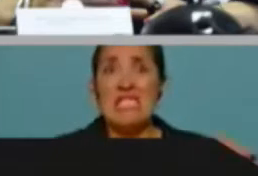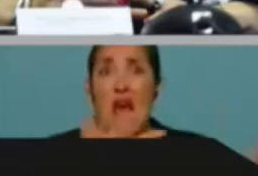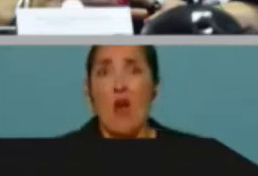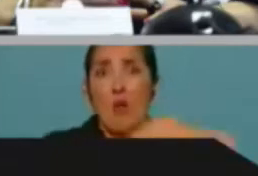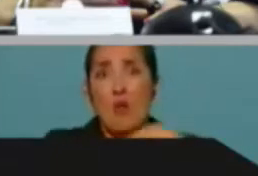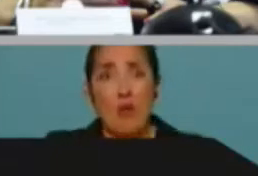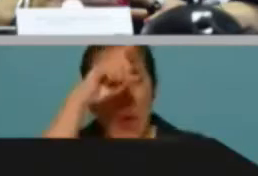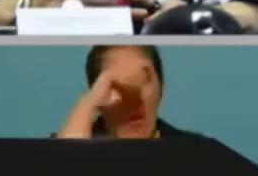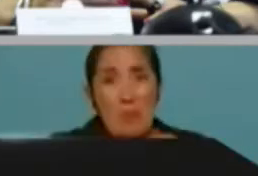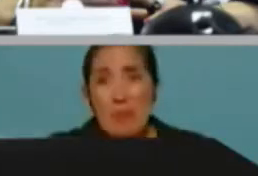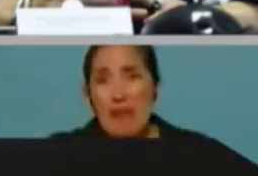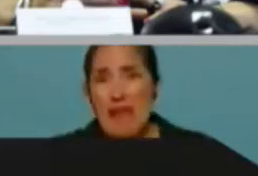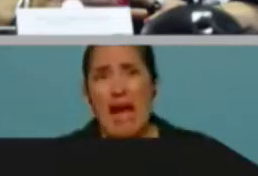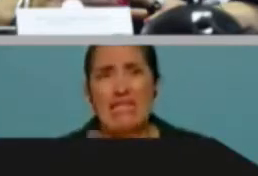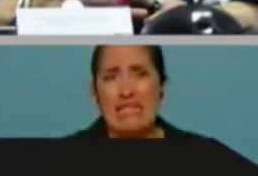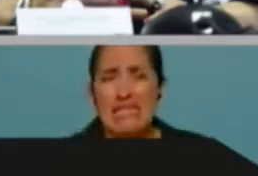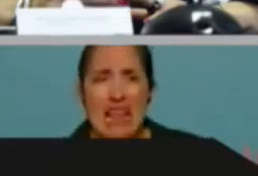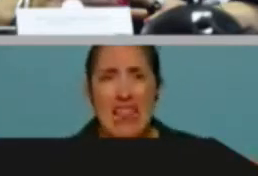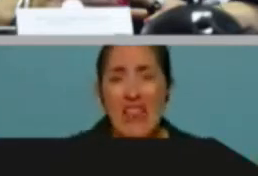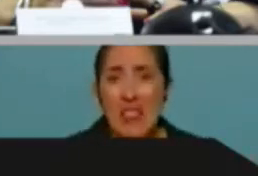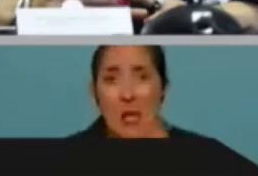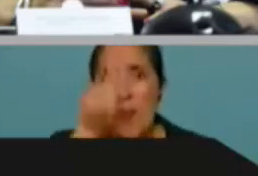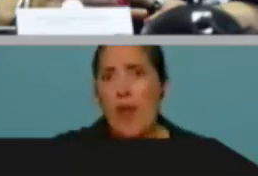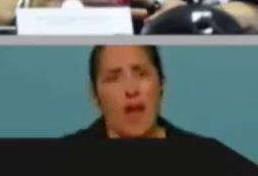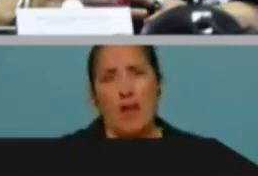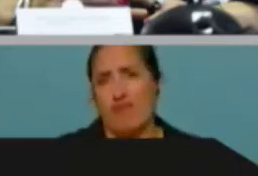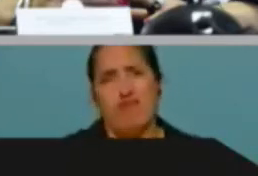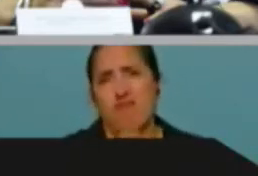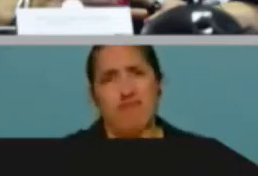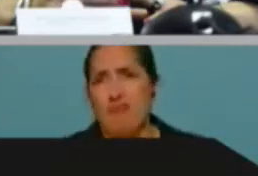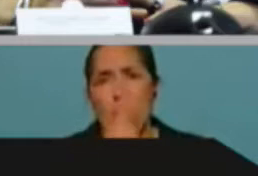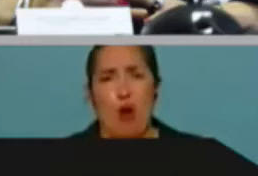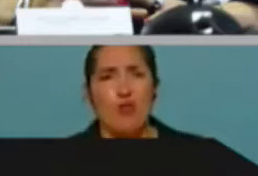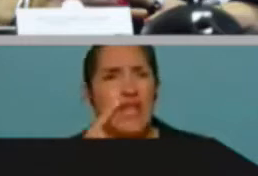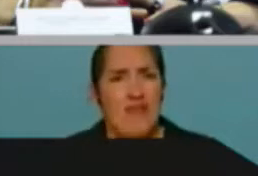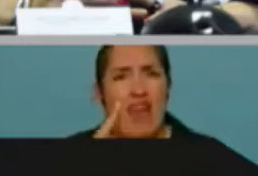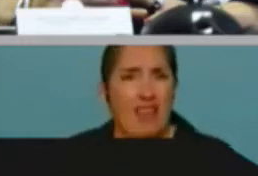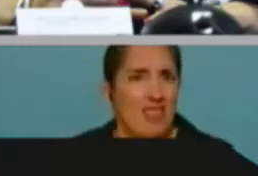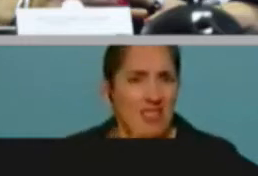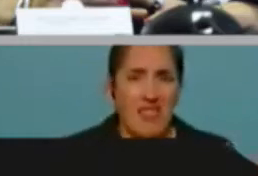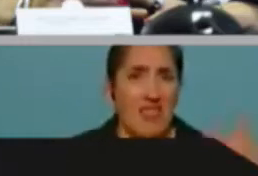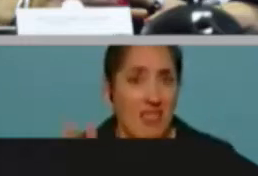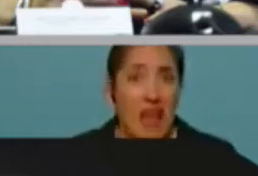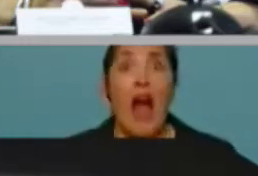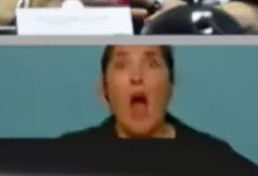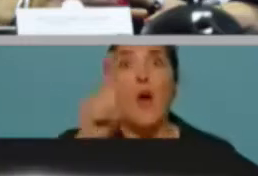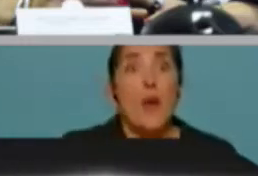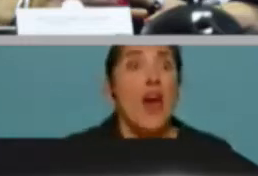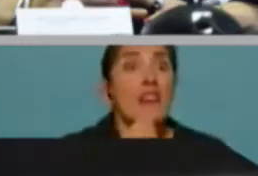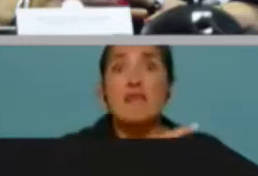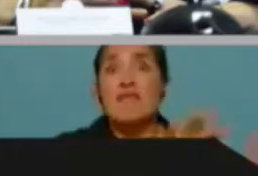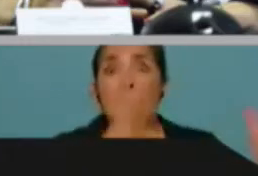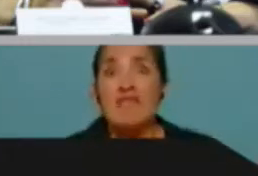económico, la reconstrucción económica de la Argentina y también el paso durante todo su discurso por todas